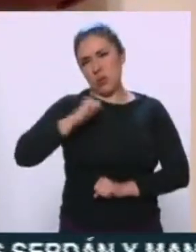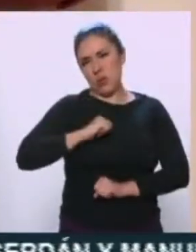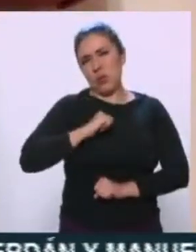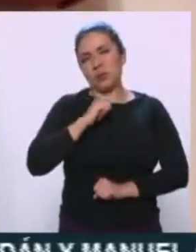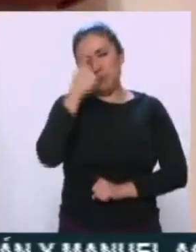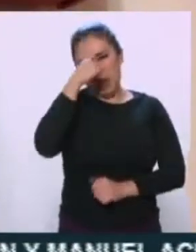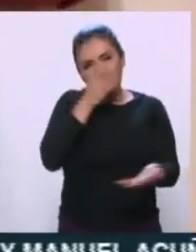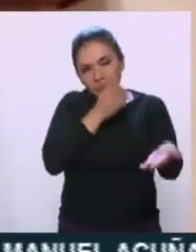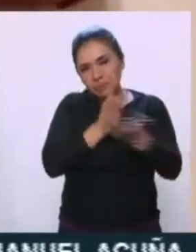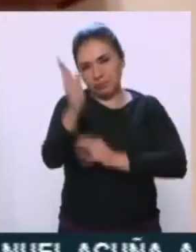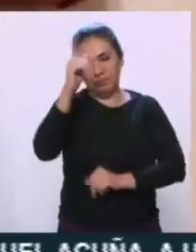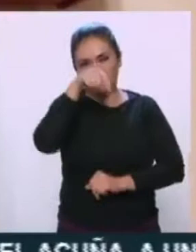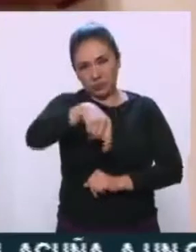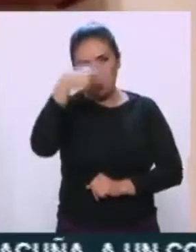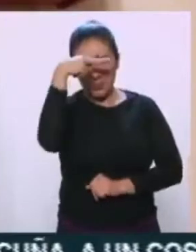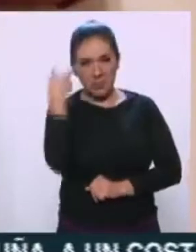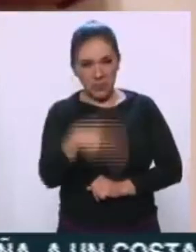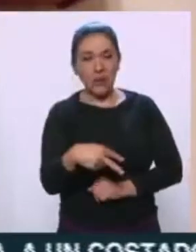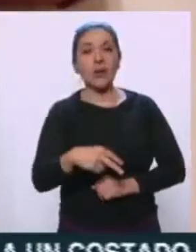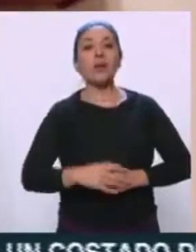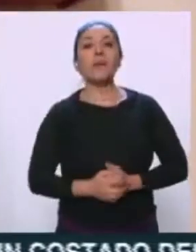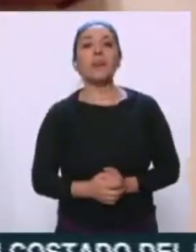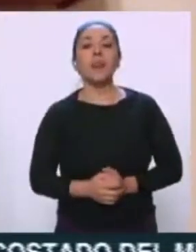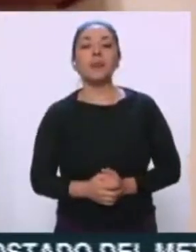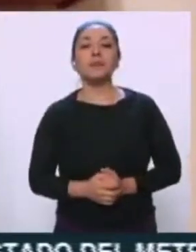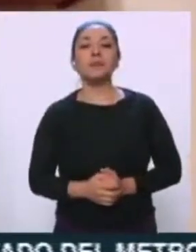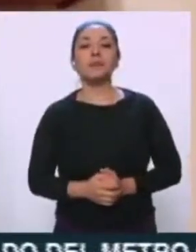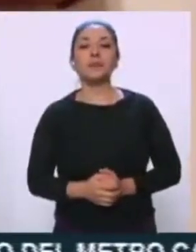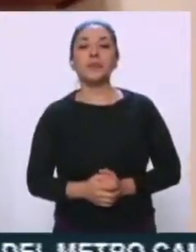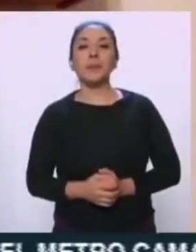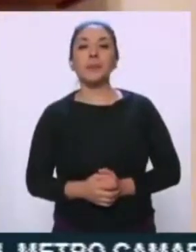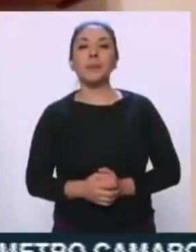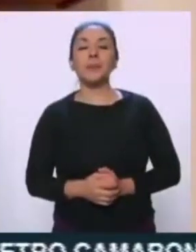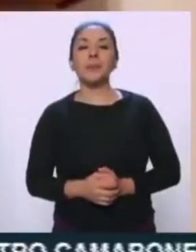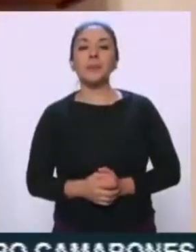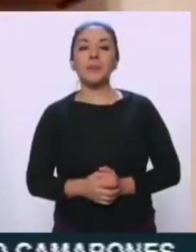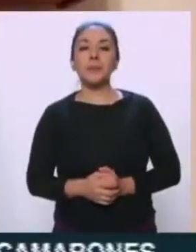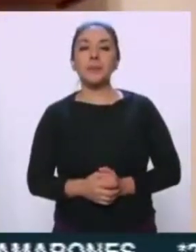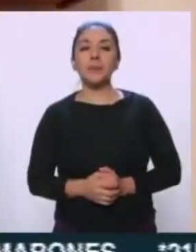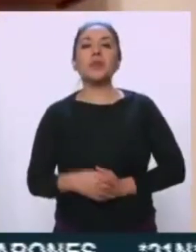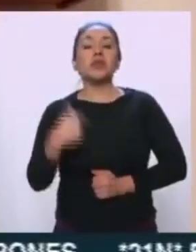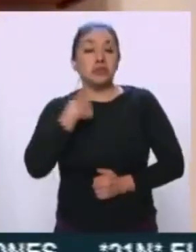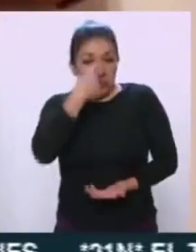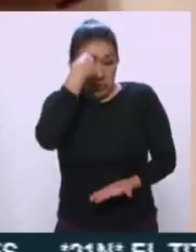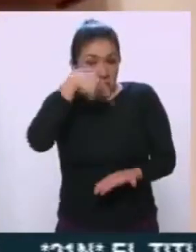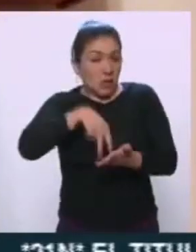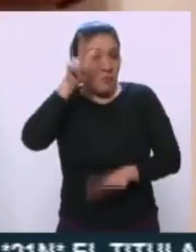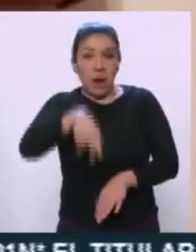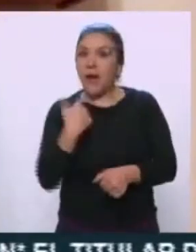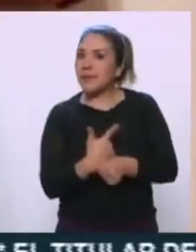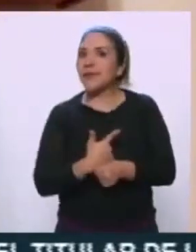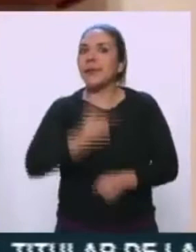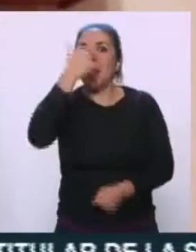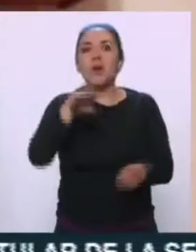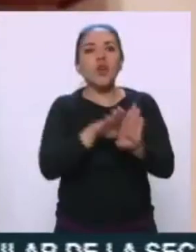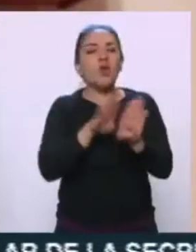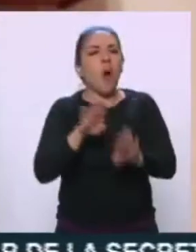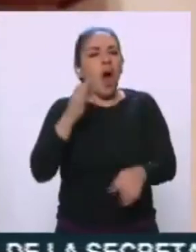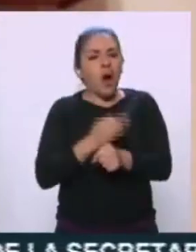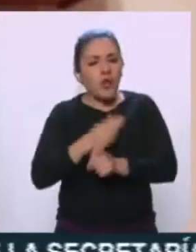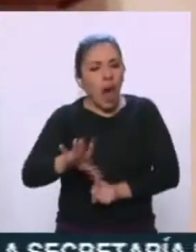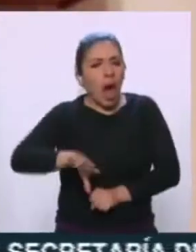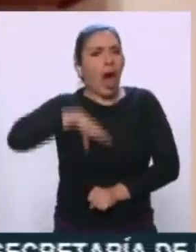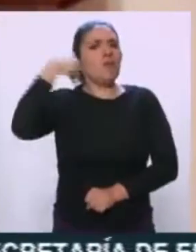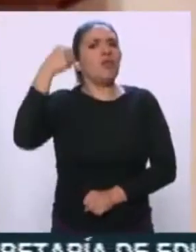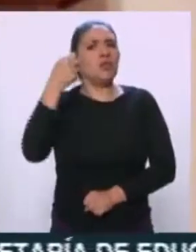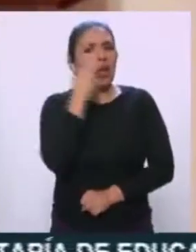la intervención norteamericana del siglo XIX. Yo creo que es muy grave que se aproveche la